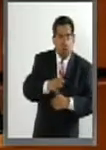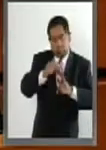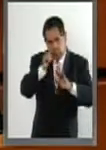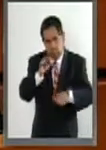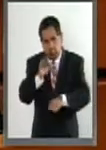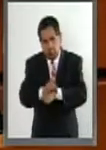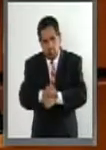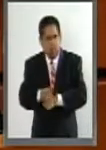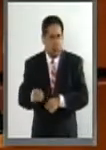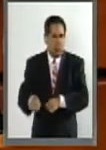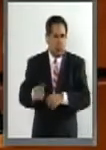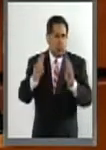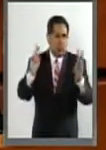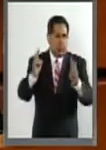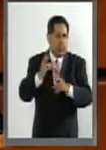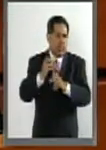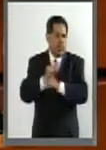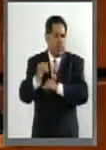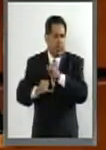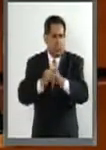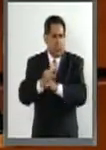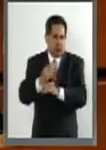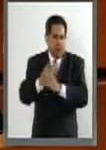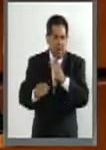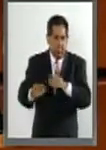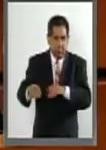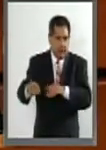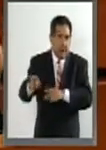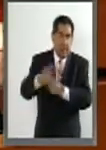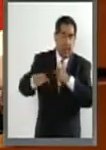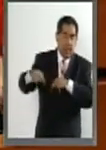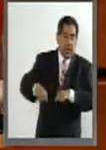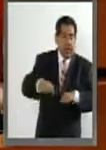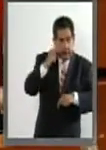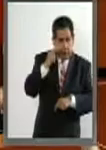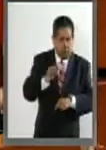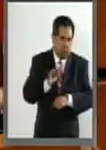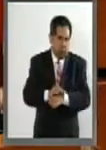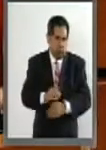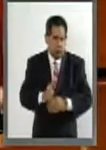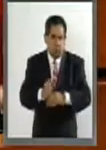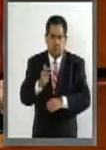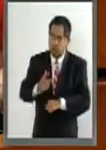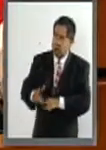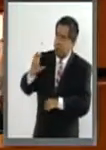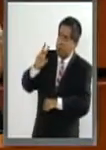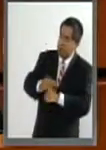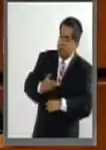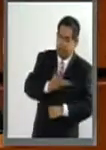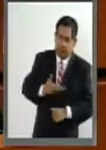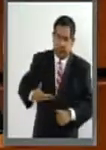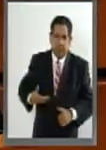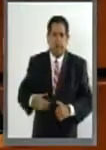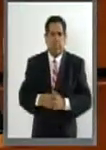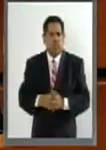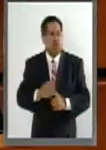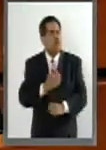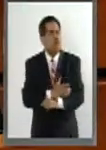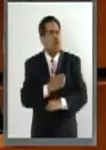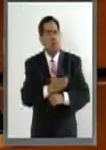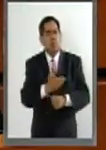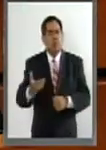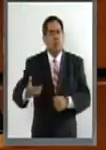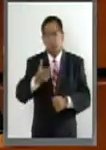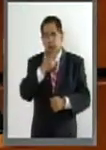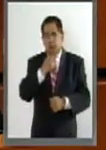migración internacional en su tránsito por México. Con su permiso, señor presidente, compañeras